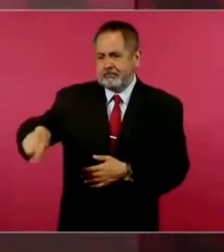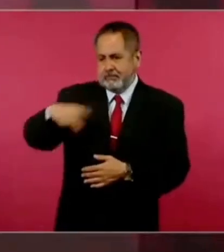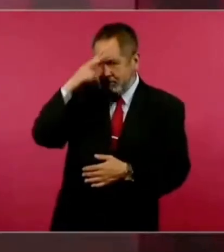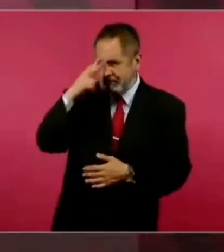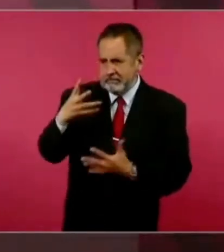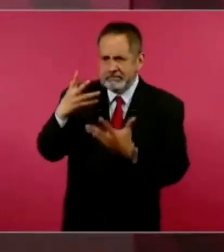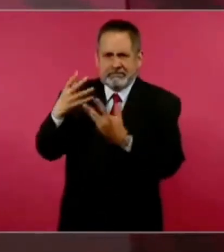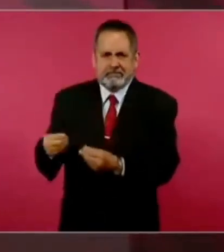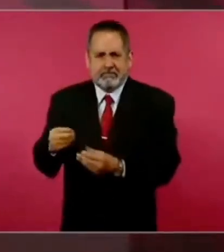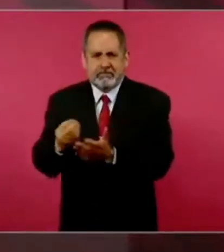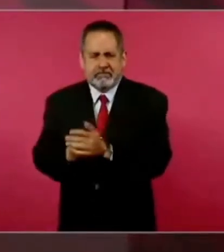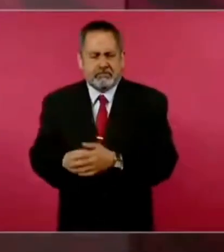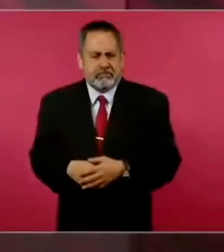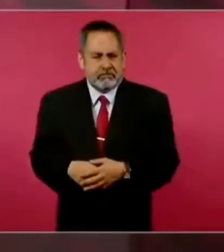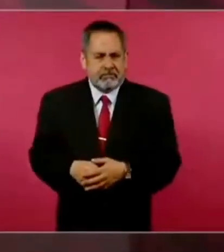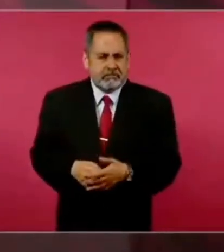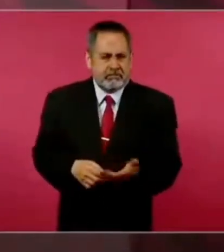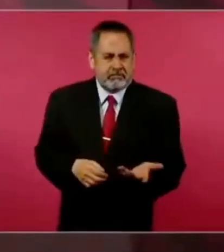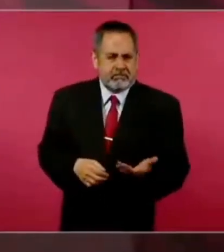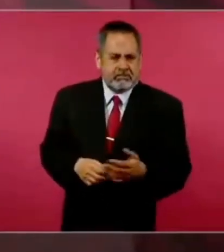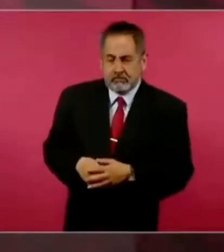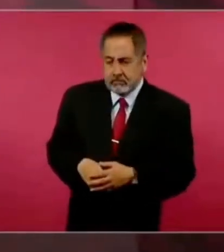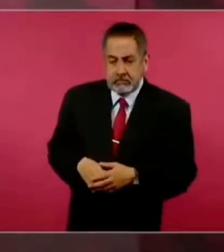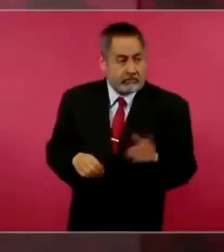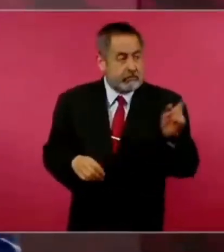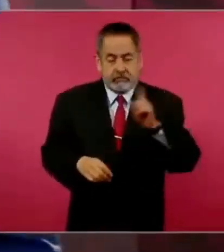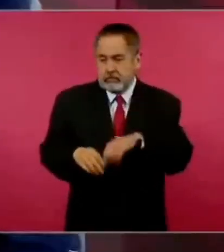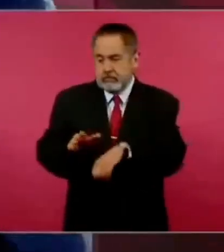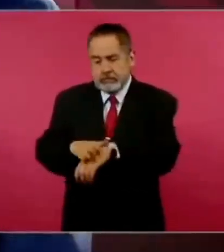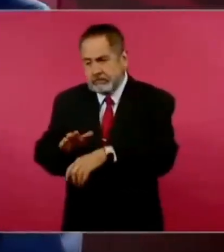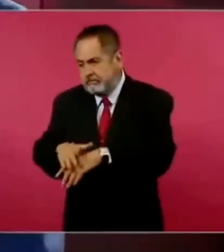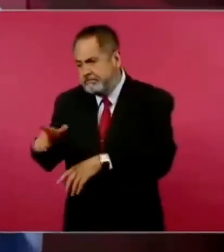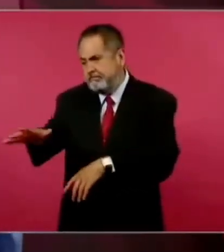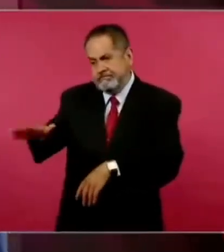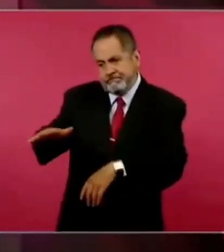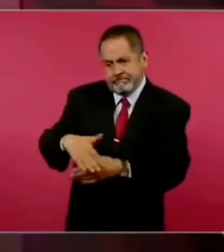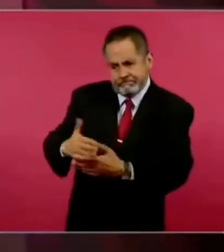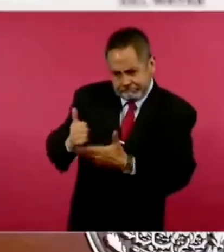Decían, nosotros tenemos una enfermedad que solo se cura